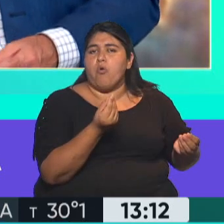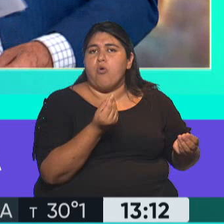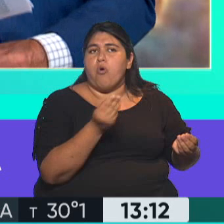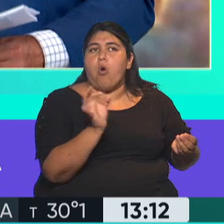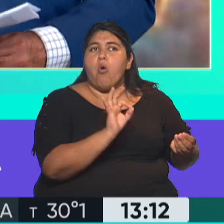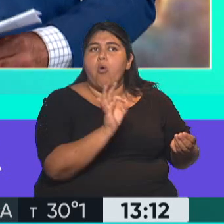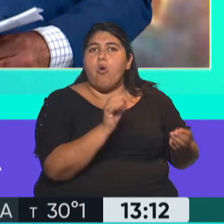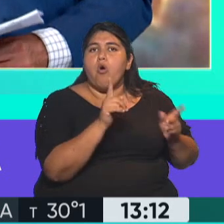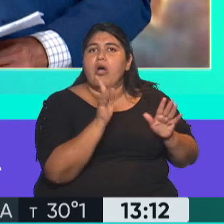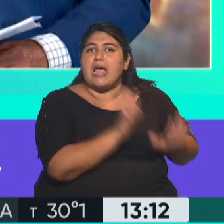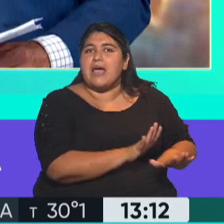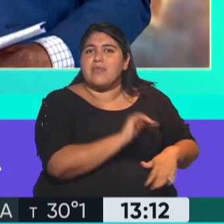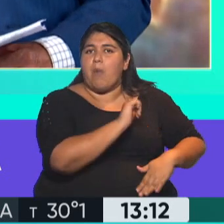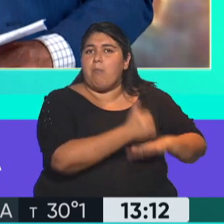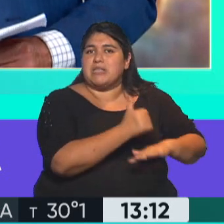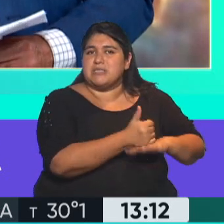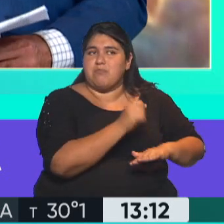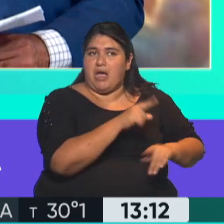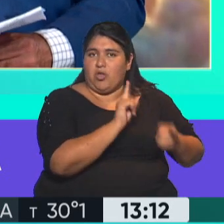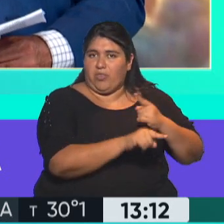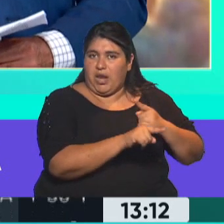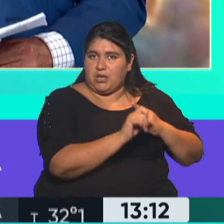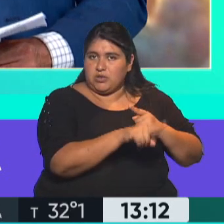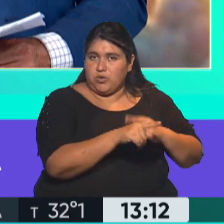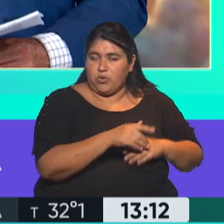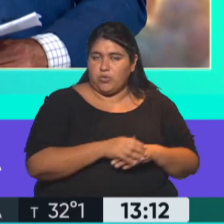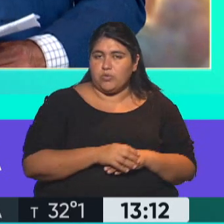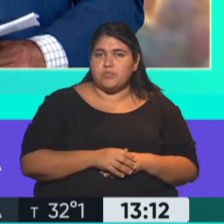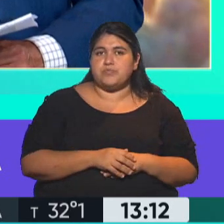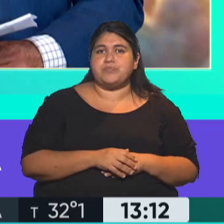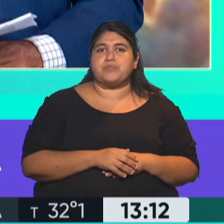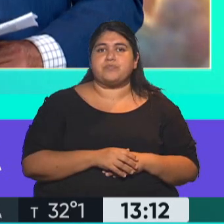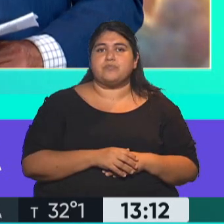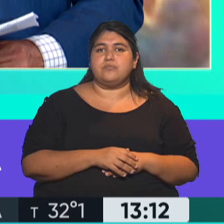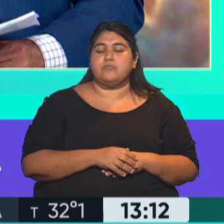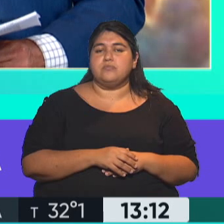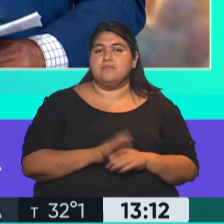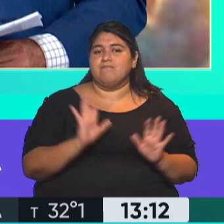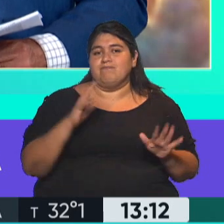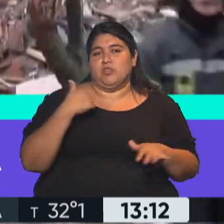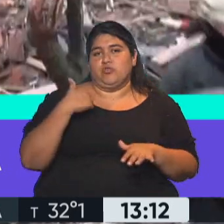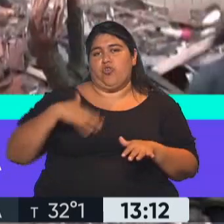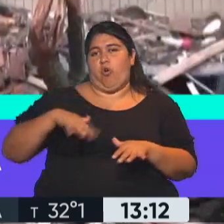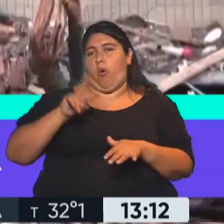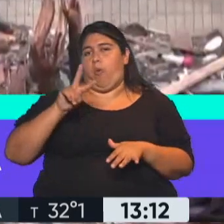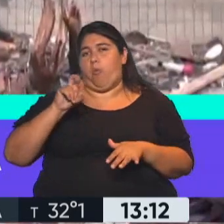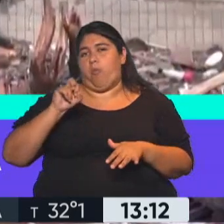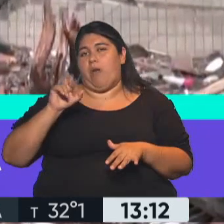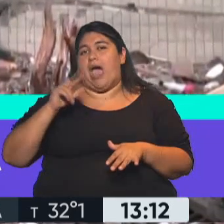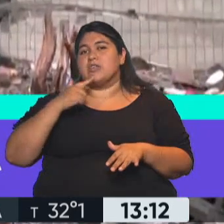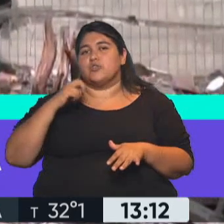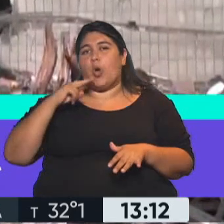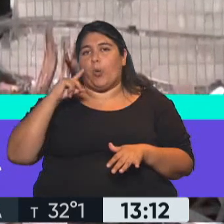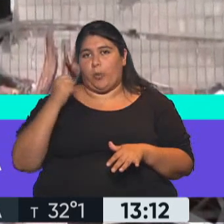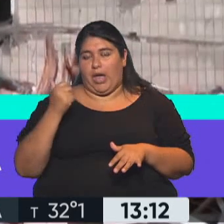tiene que quedarse participando en forma directa de este conflicto? Bueno, no, yo estoy en Varsovia y los ucranianos que yo